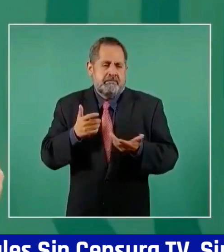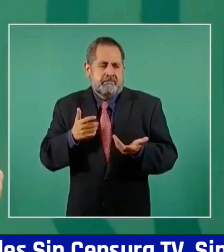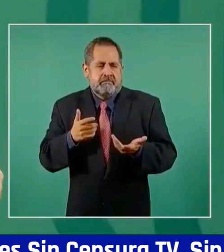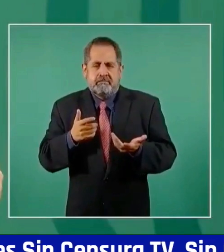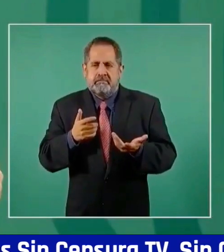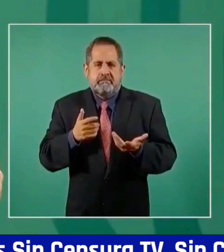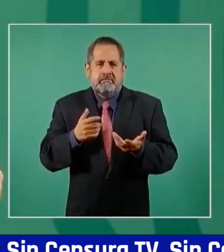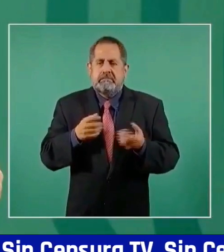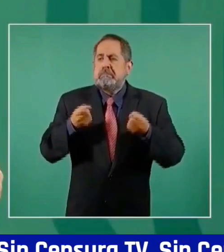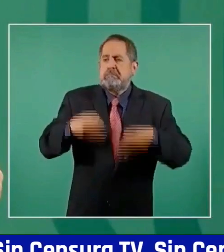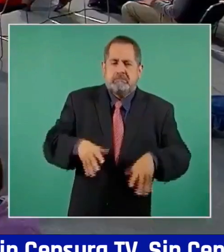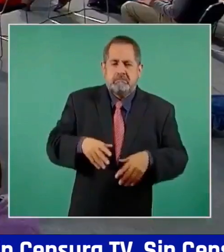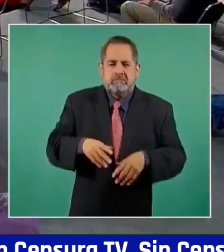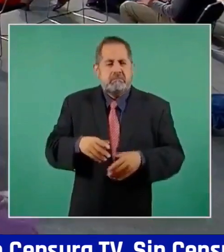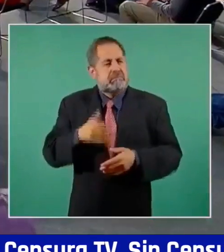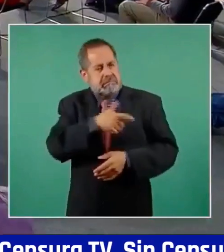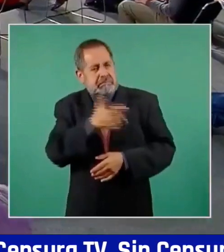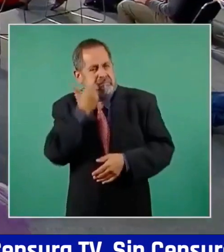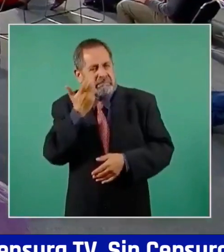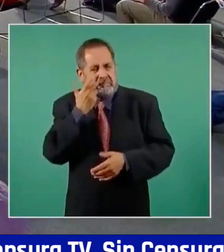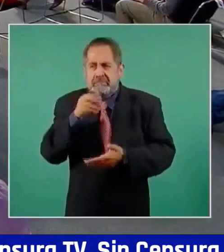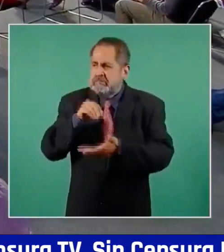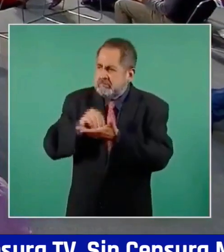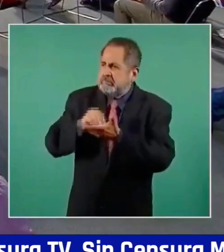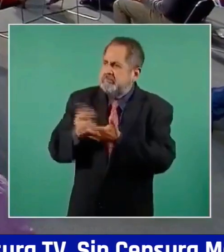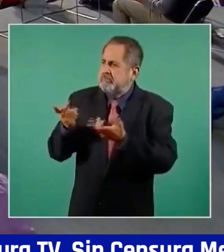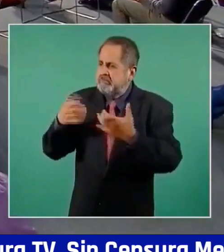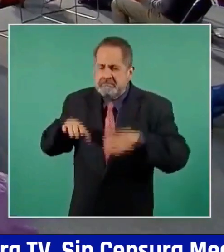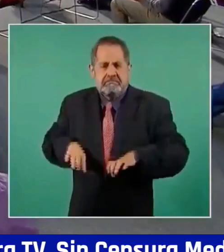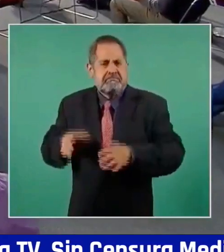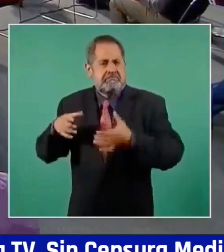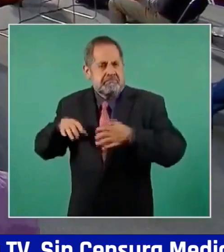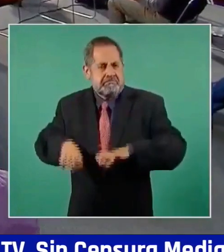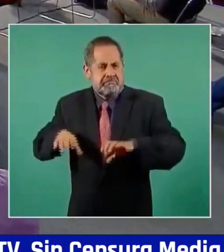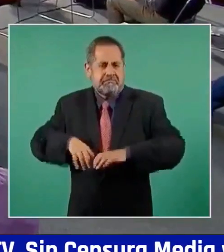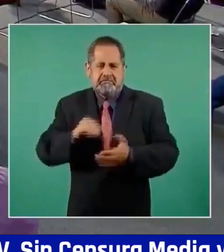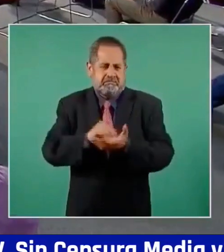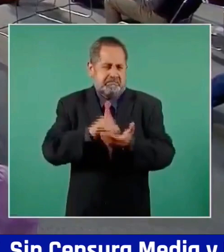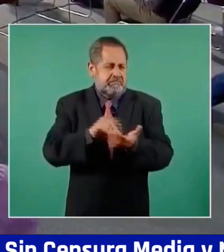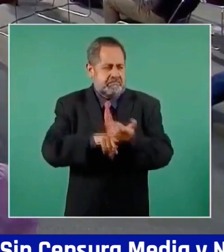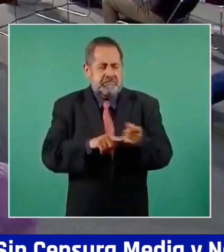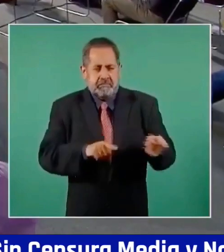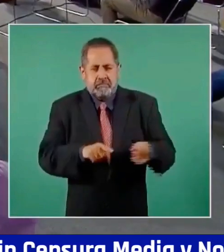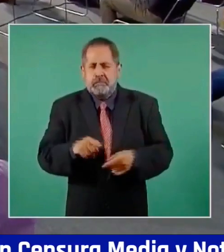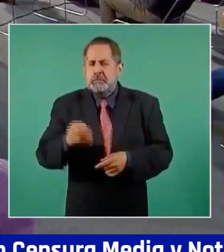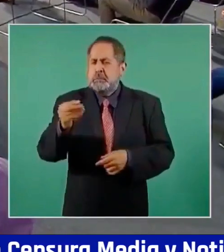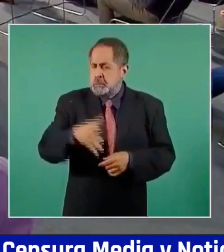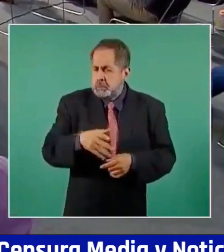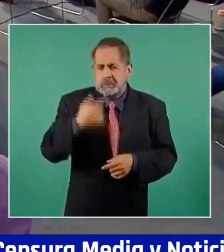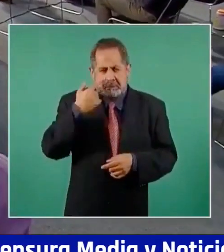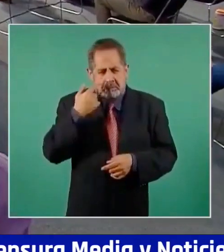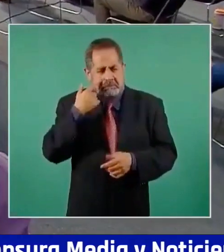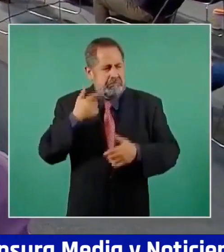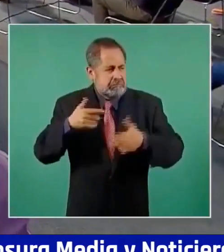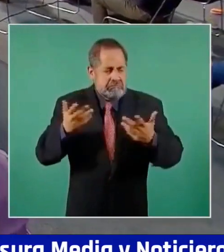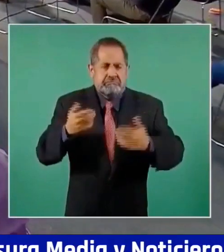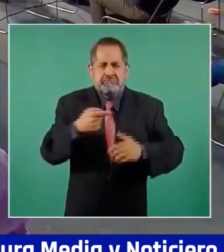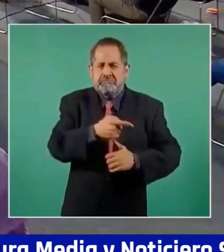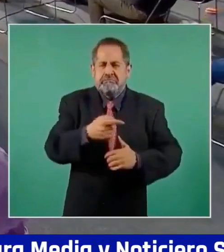robar, que se malacostumbró, pero aún con eso